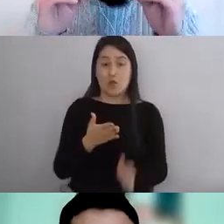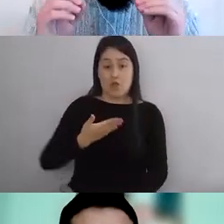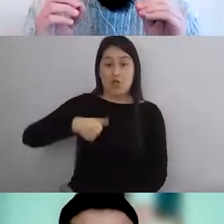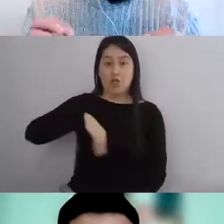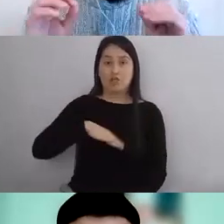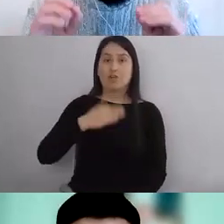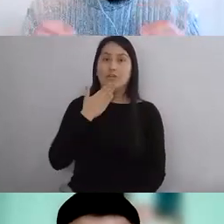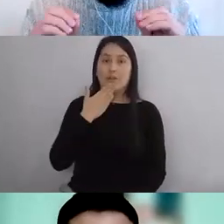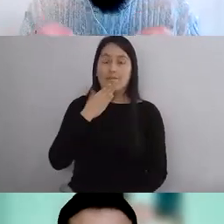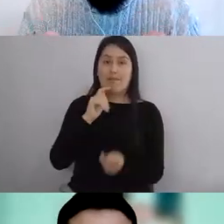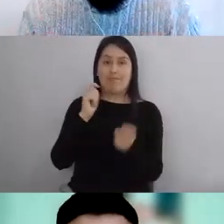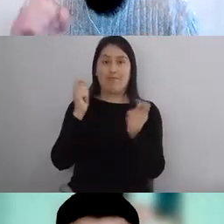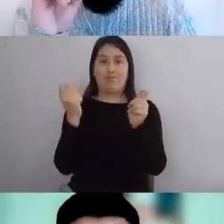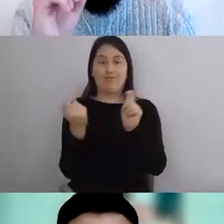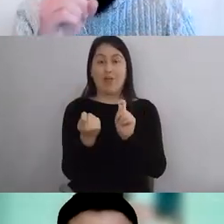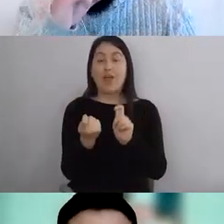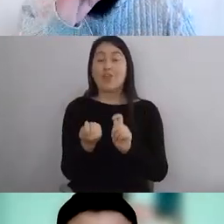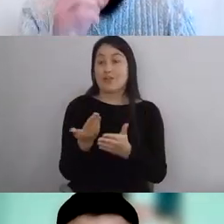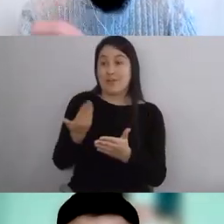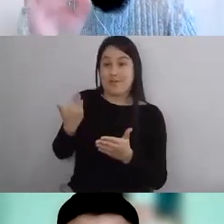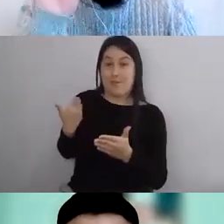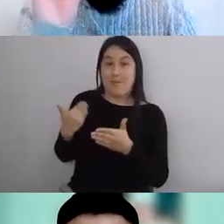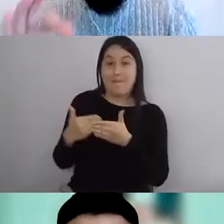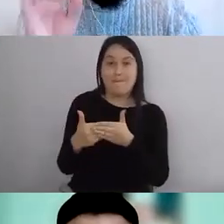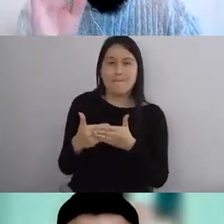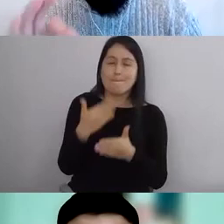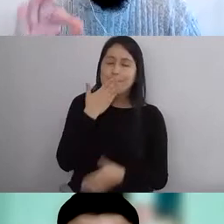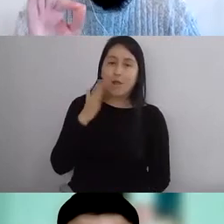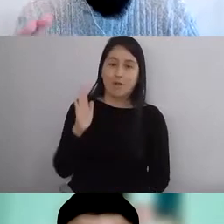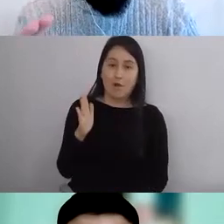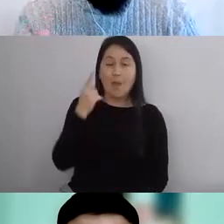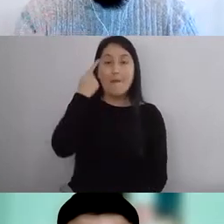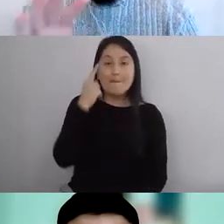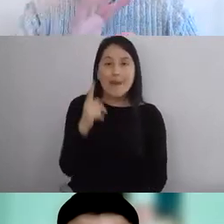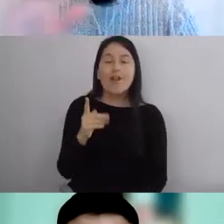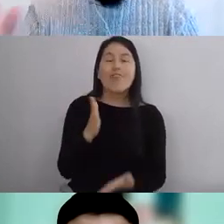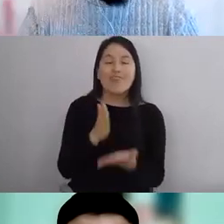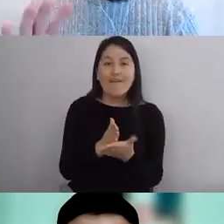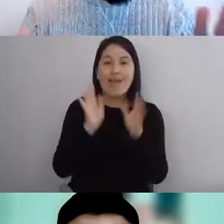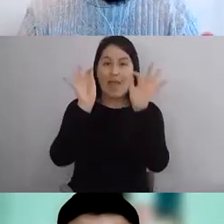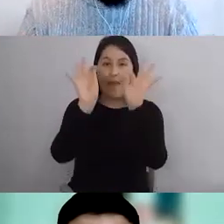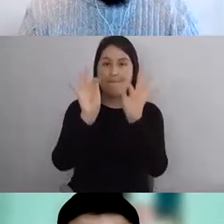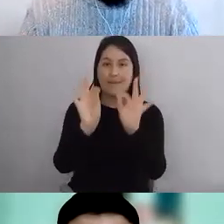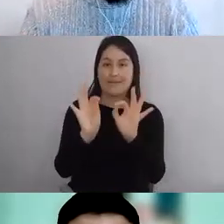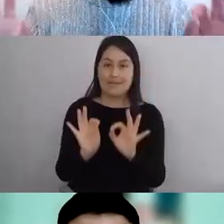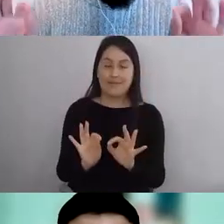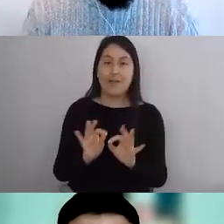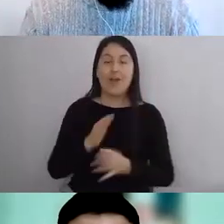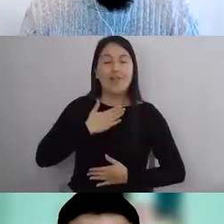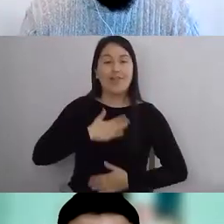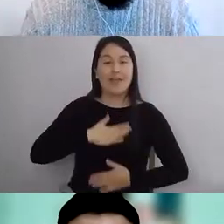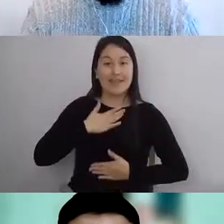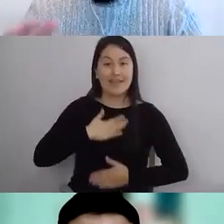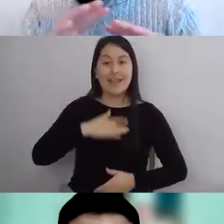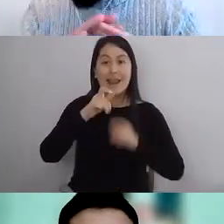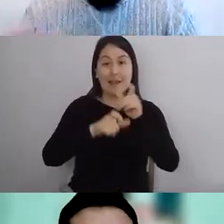Entonces, mientras más reciente mejor. Pero ojo, tiene que ser lo más específico posible. Tranquila a todas las personas que nos están viendo, vamos a revisar